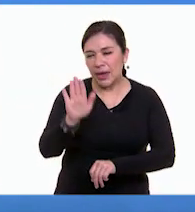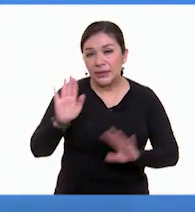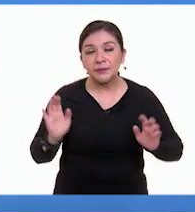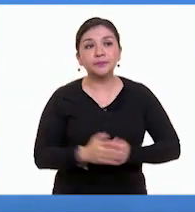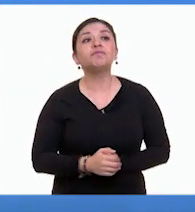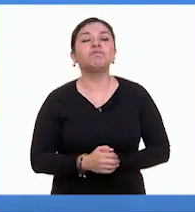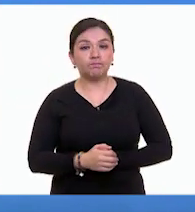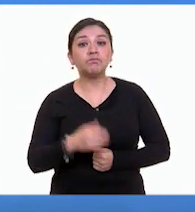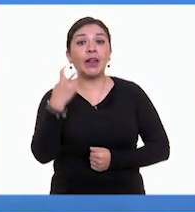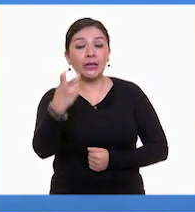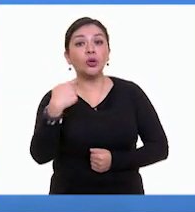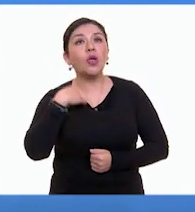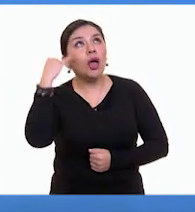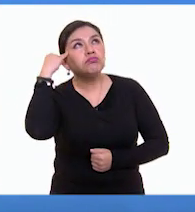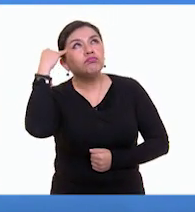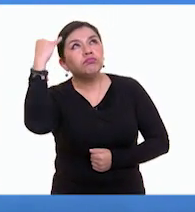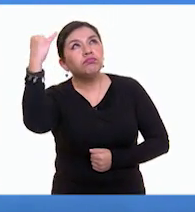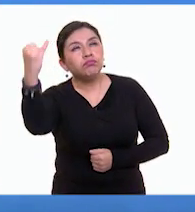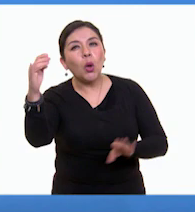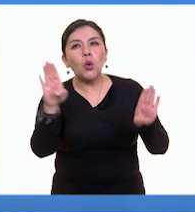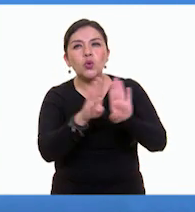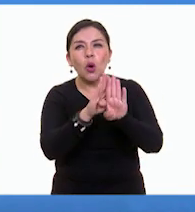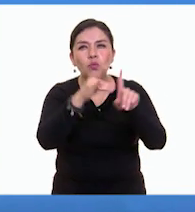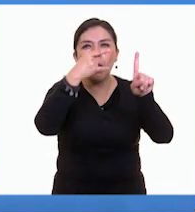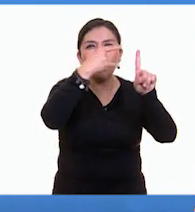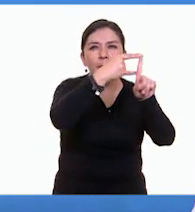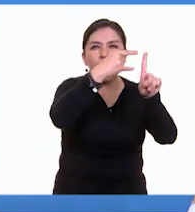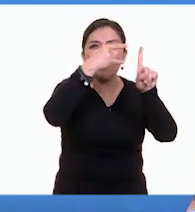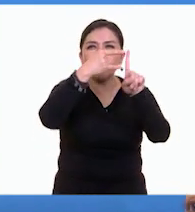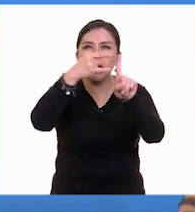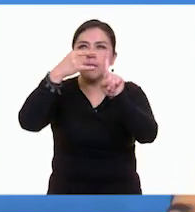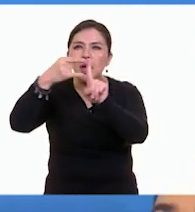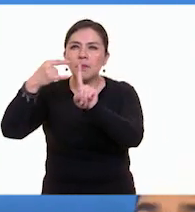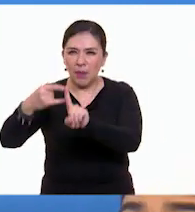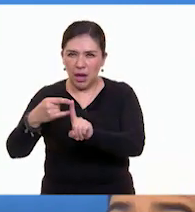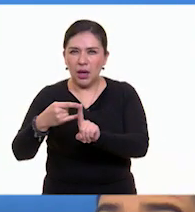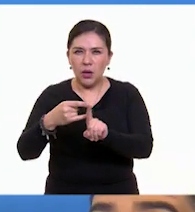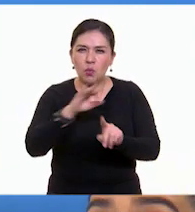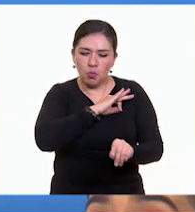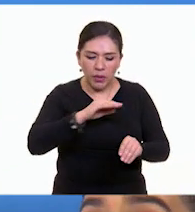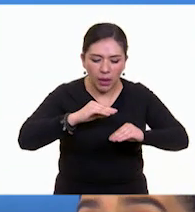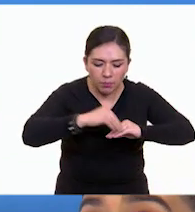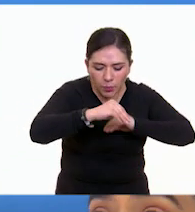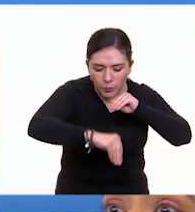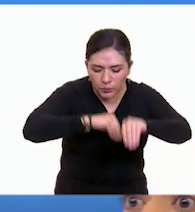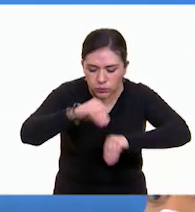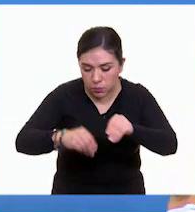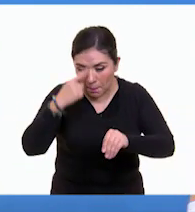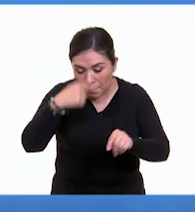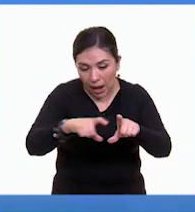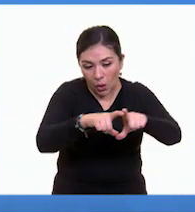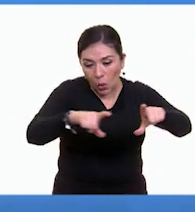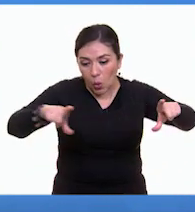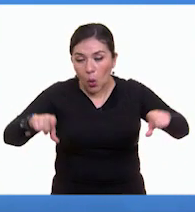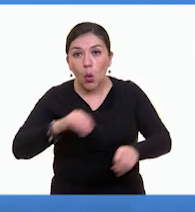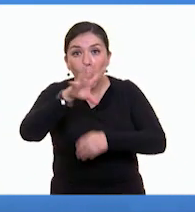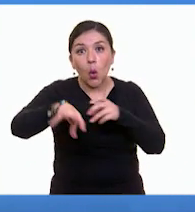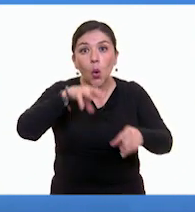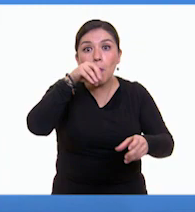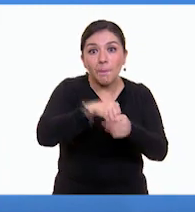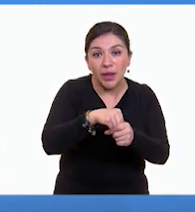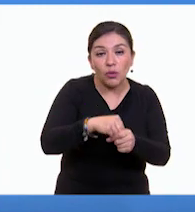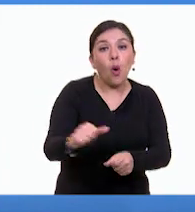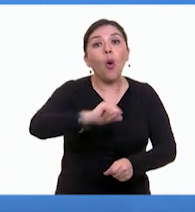Entonces me estoy imaginando colocar losetas cuadradas para cubrir el largo de piso y luego